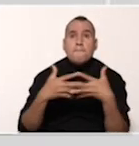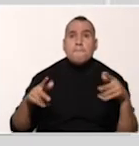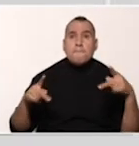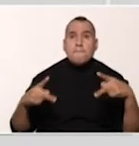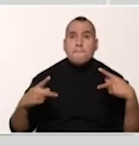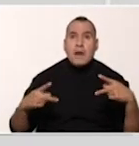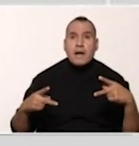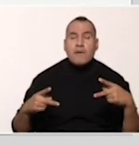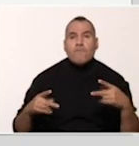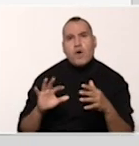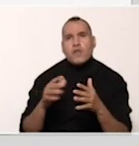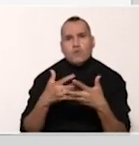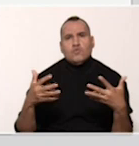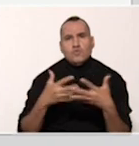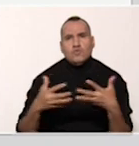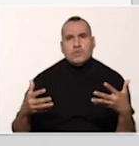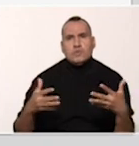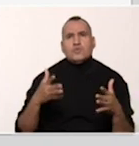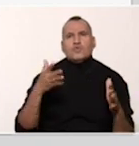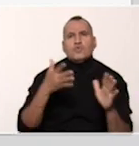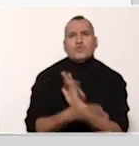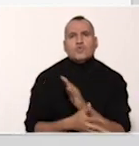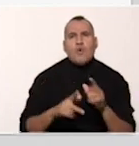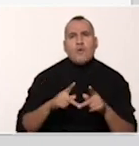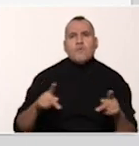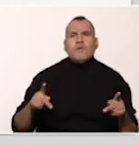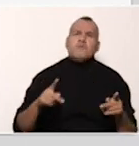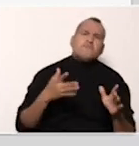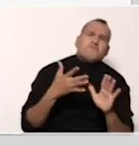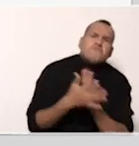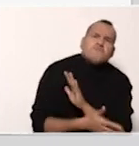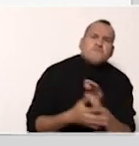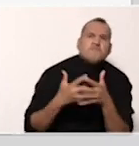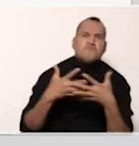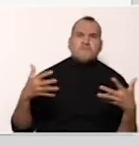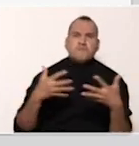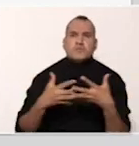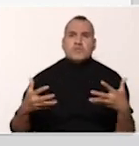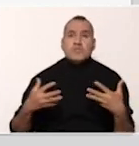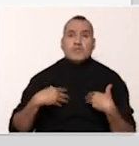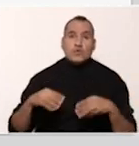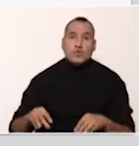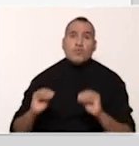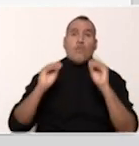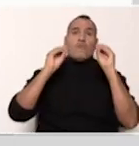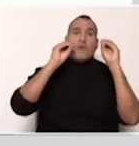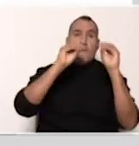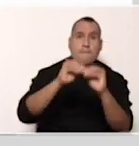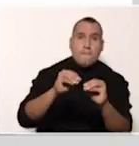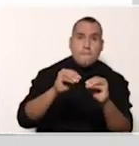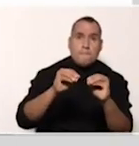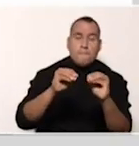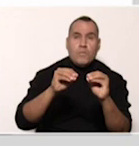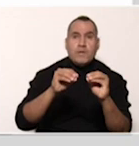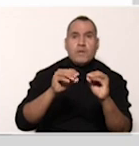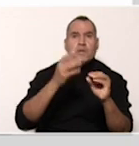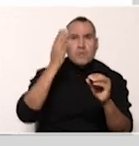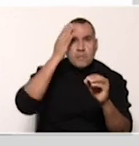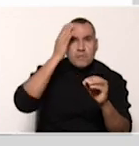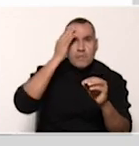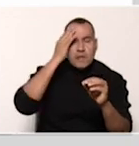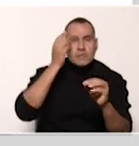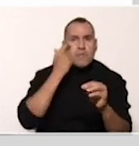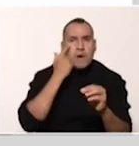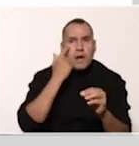acá tengo un texto relacionado con los polinomios, en lo que es y en qué consiste un polinomio, y yo lo voy a colocar directamente en el body para saber y